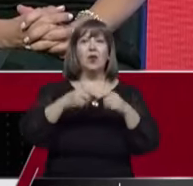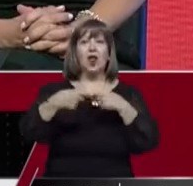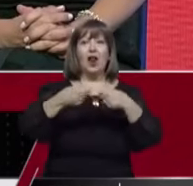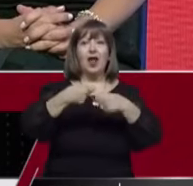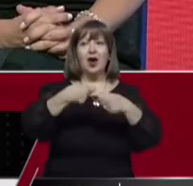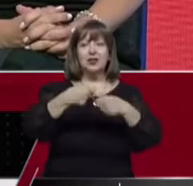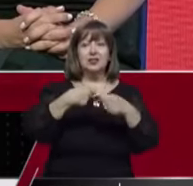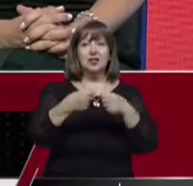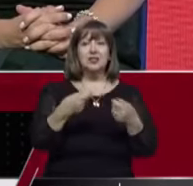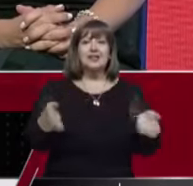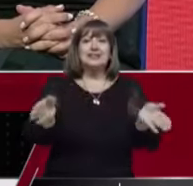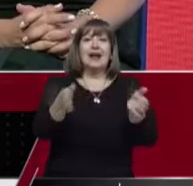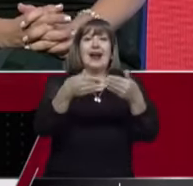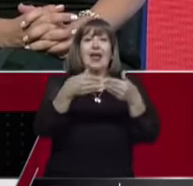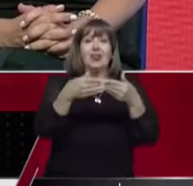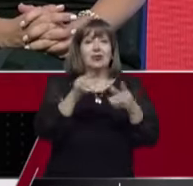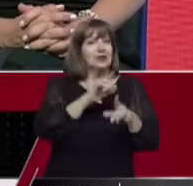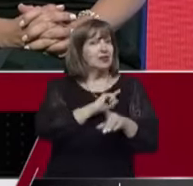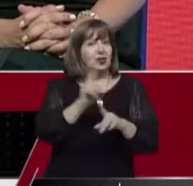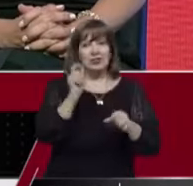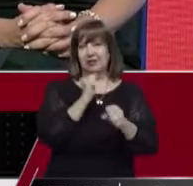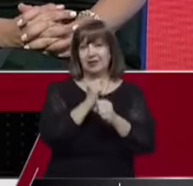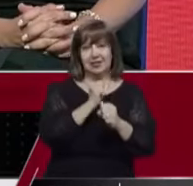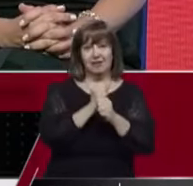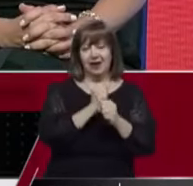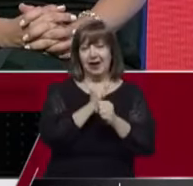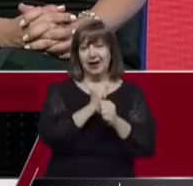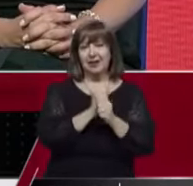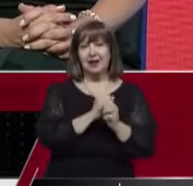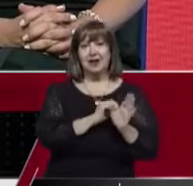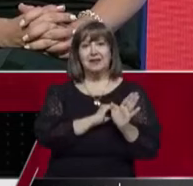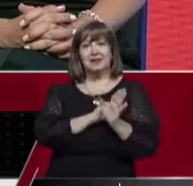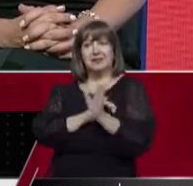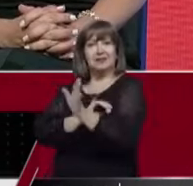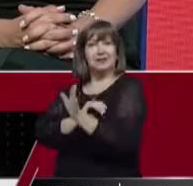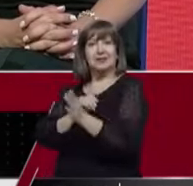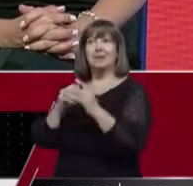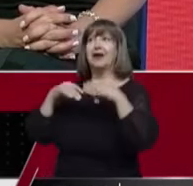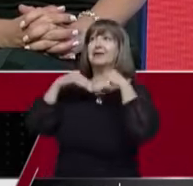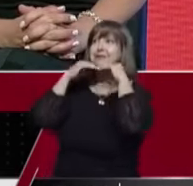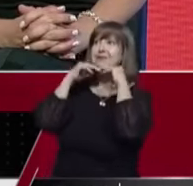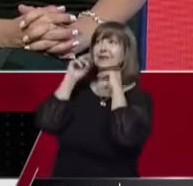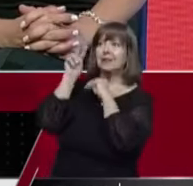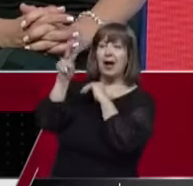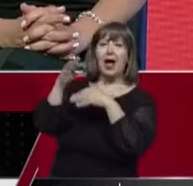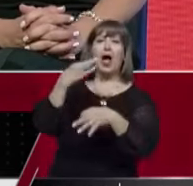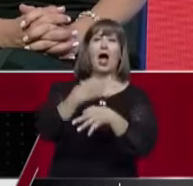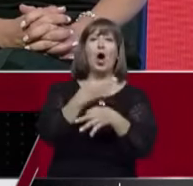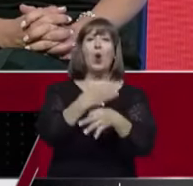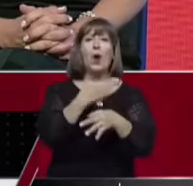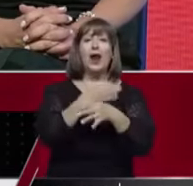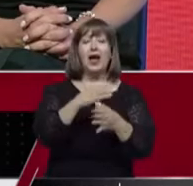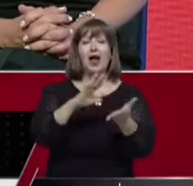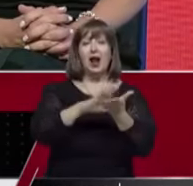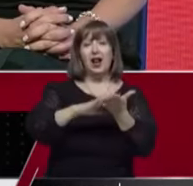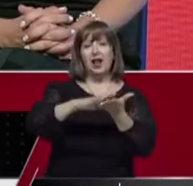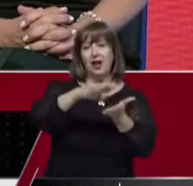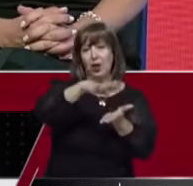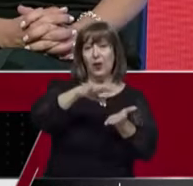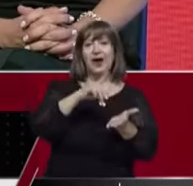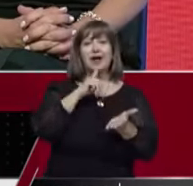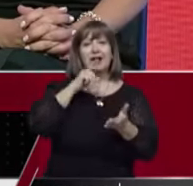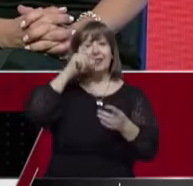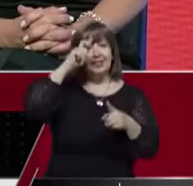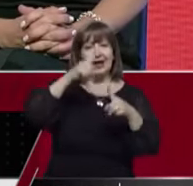el día libre de trabajo y van a perder algo de dinero mientras otros ganan. Los colegios en el estado de Texas, en la mayoría de